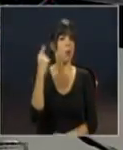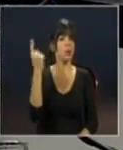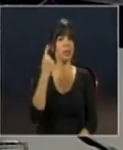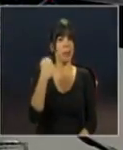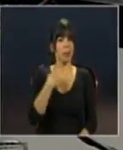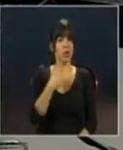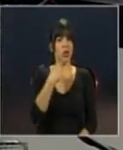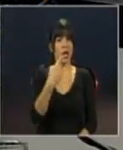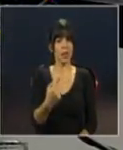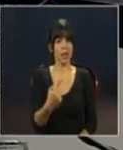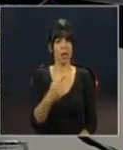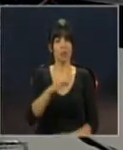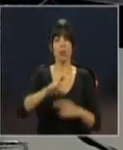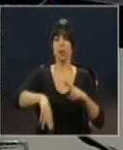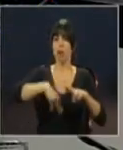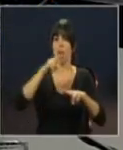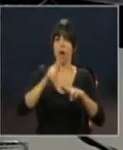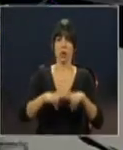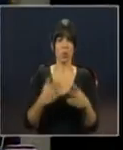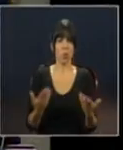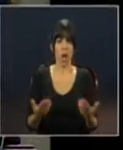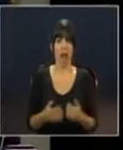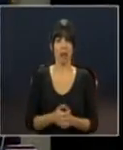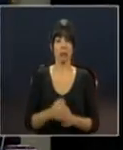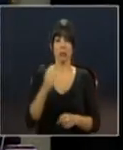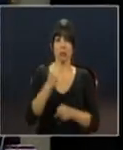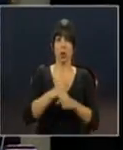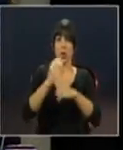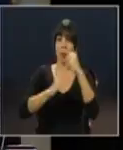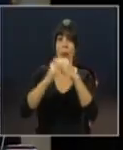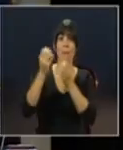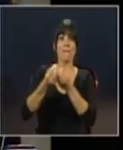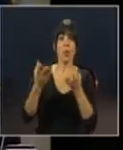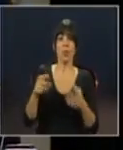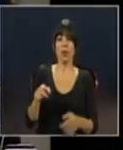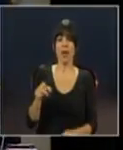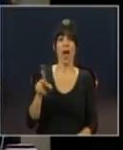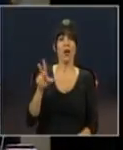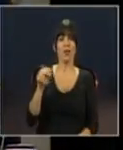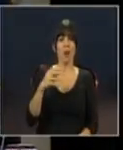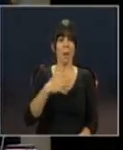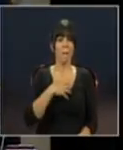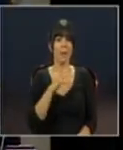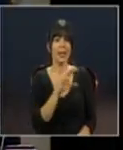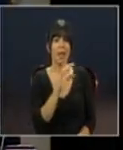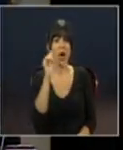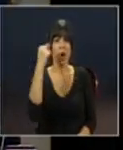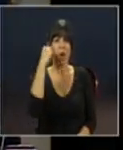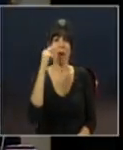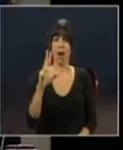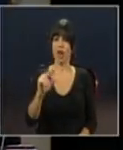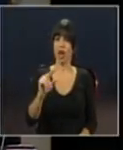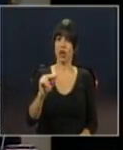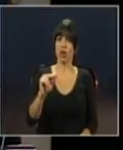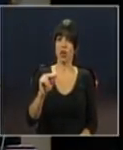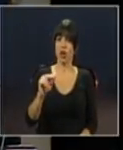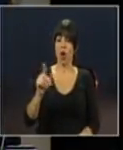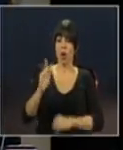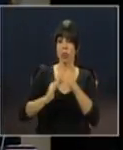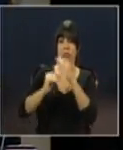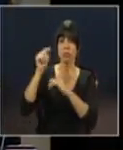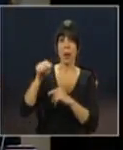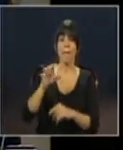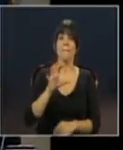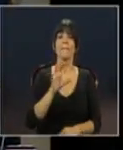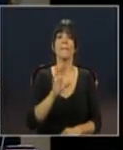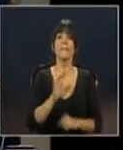lo he hecho, con toda naturalidad. La obra pública no pertenece a ninguna administración, es del país